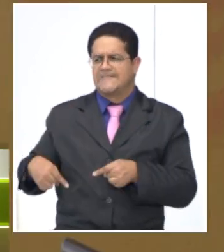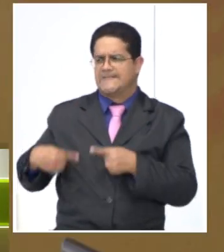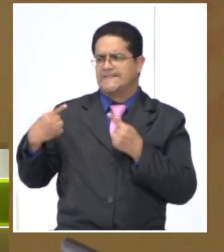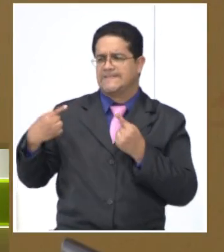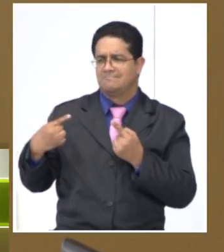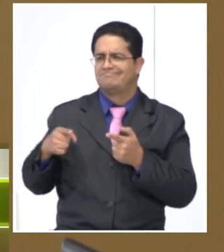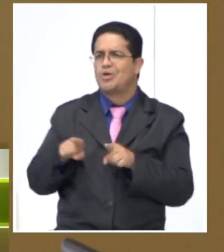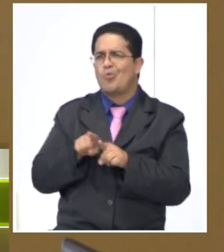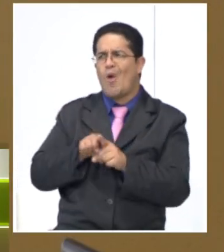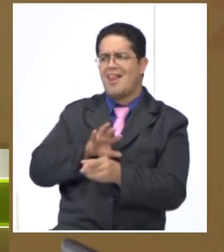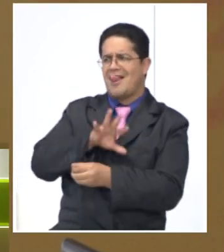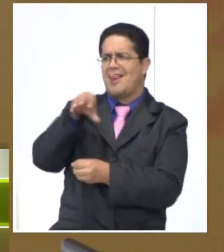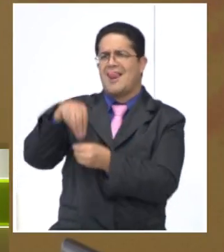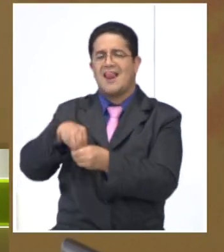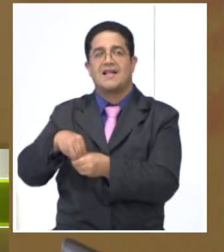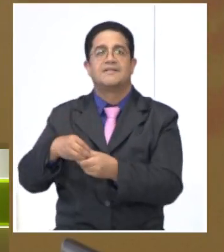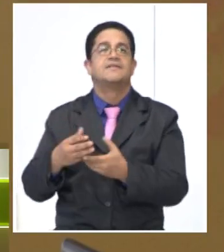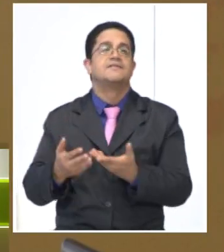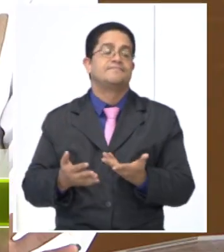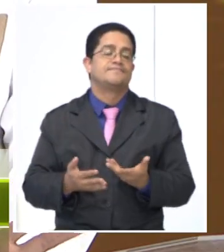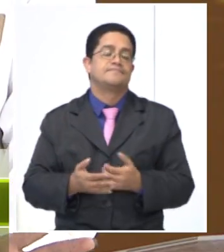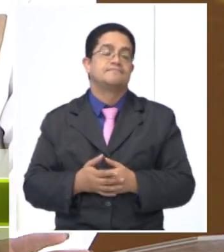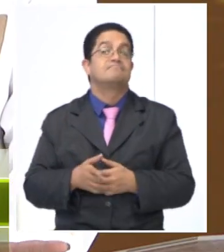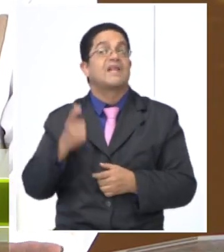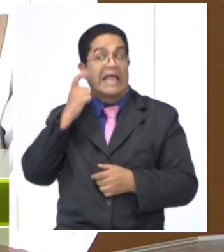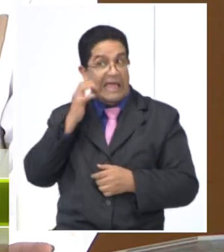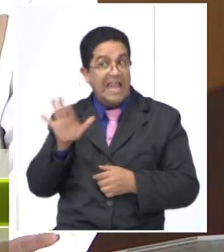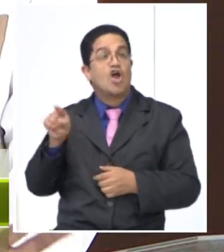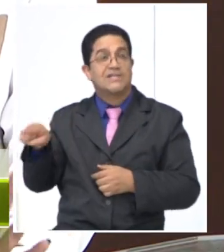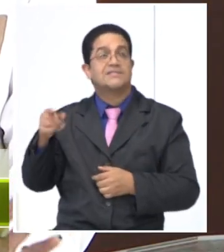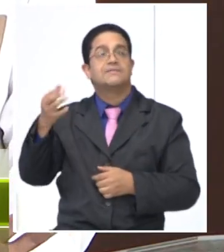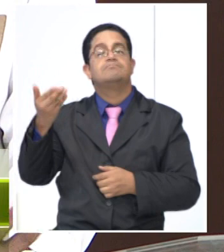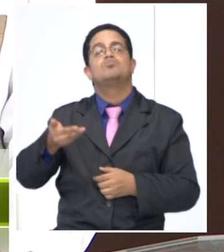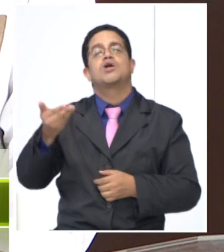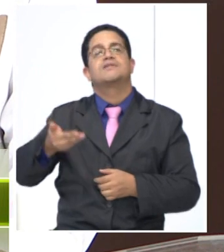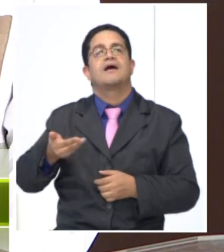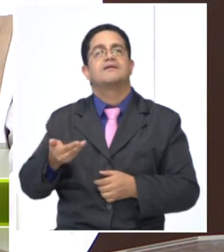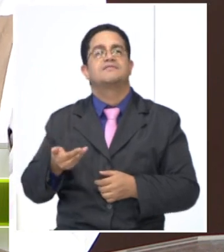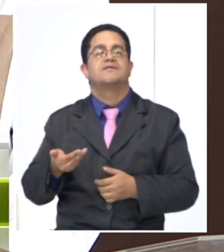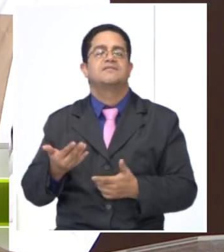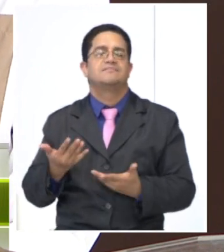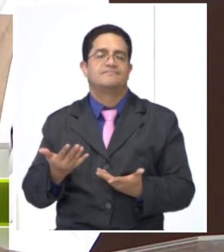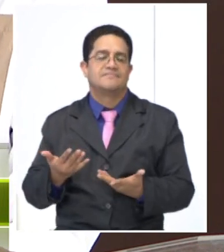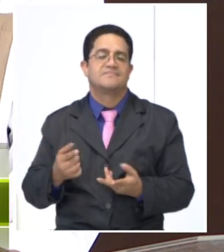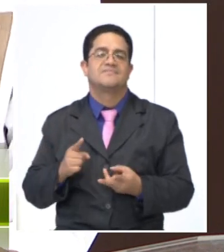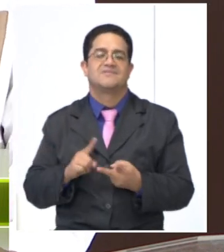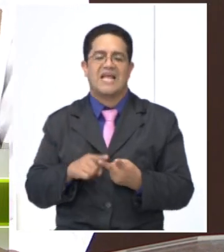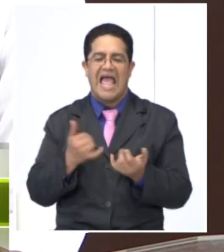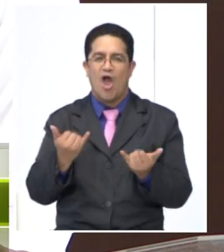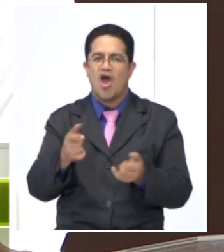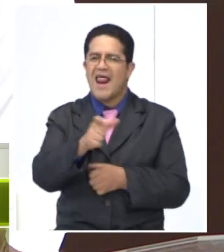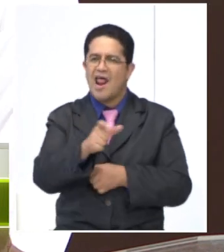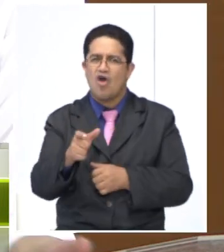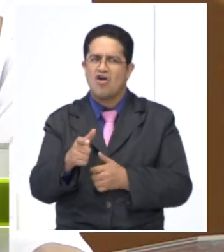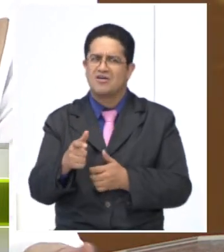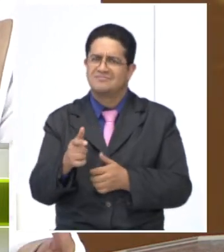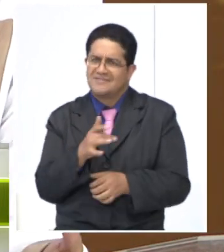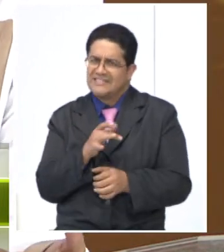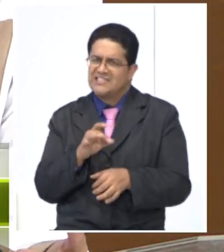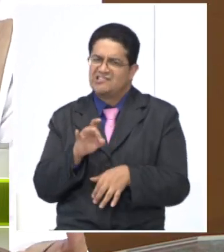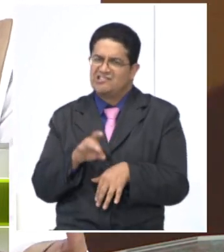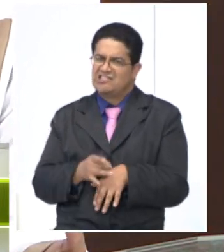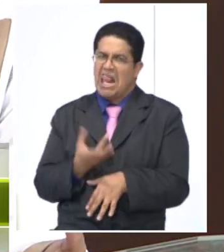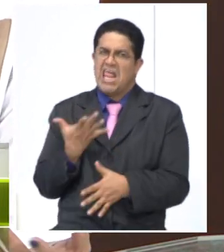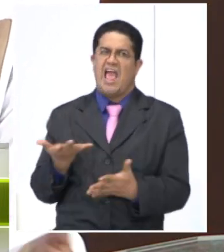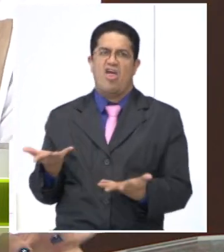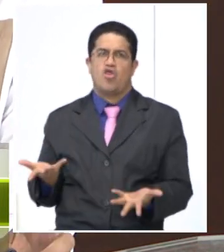invasiva. Sí. Exactamente. Creo que esto es importante y ahora dicen, bueno, las generaciones de cristal, la gente sea susceptible y todo esto, pero más allá